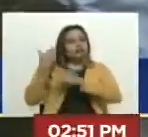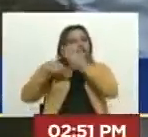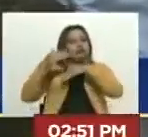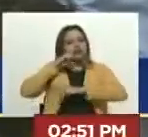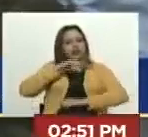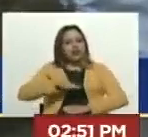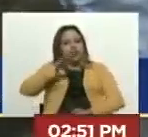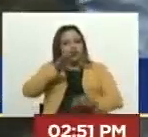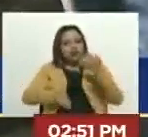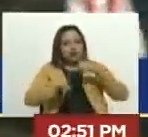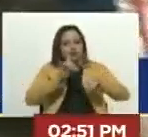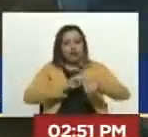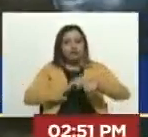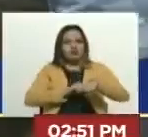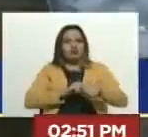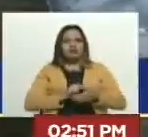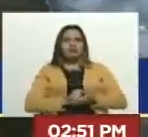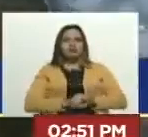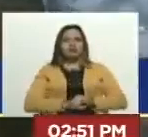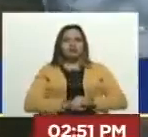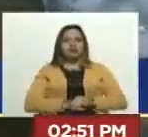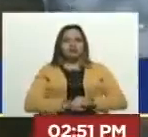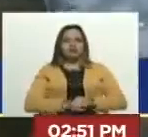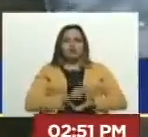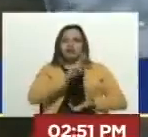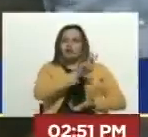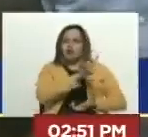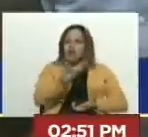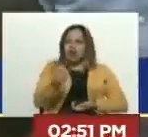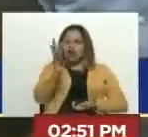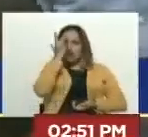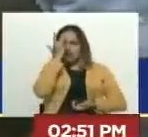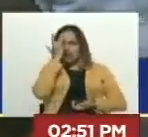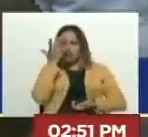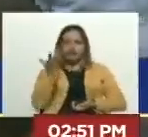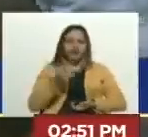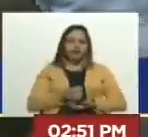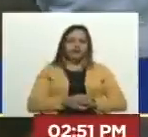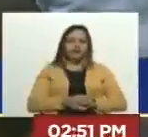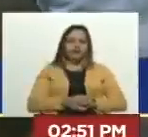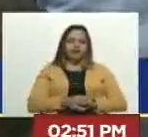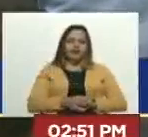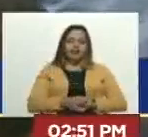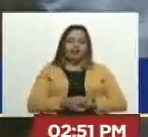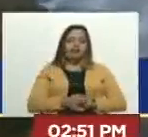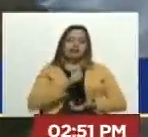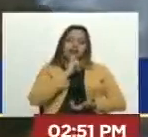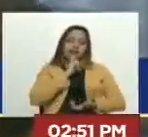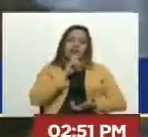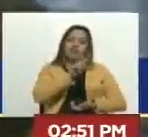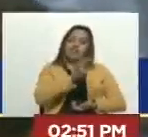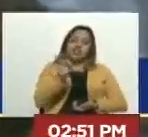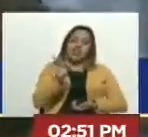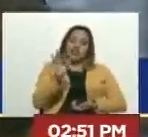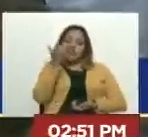los últimos tiempos, 23 de febrero. Desafortunadamente el 23 de febrero no viene